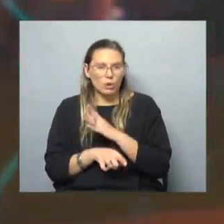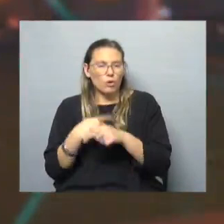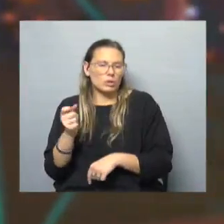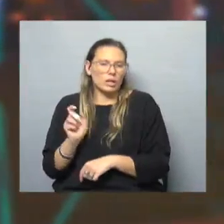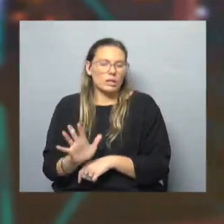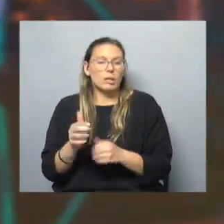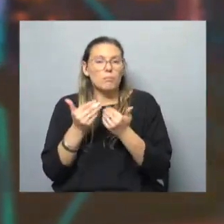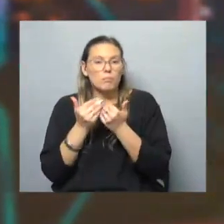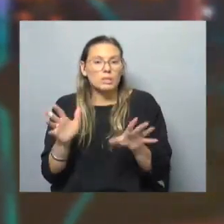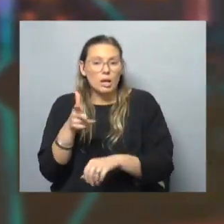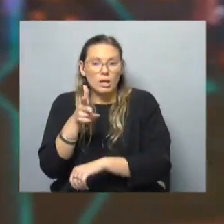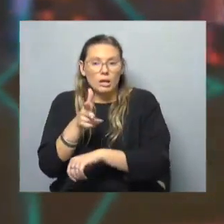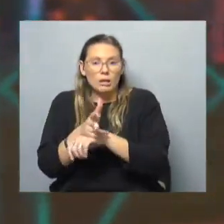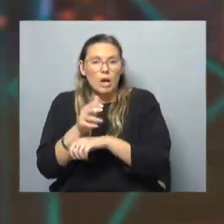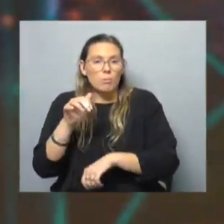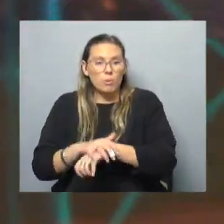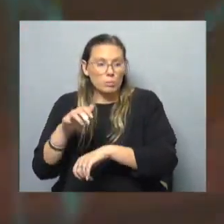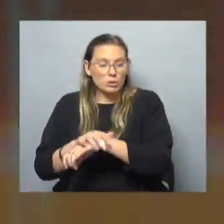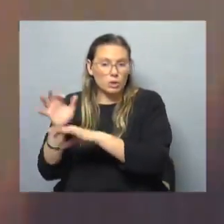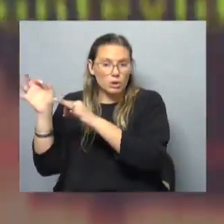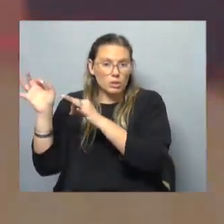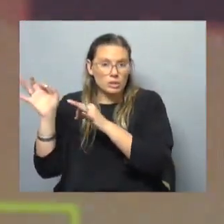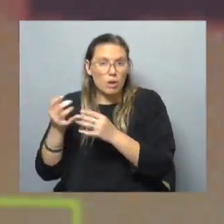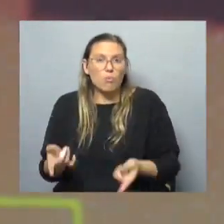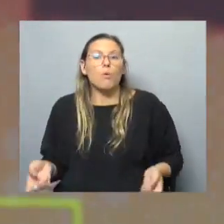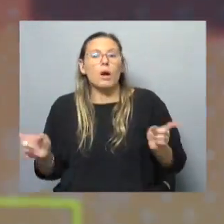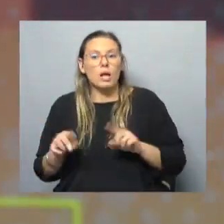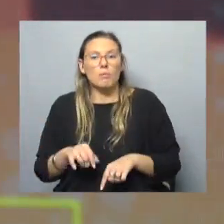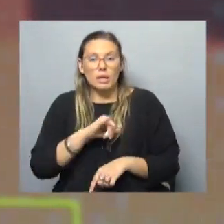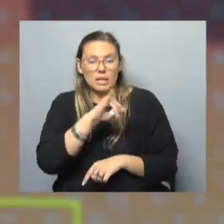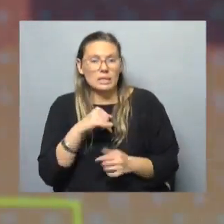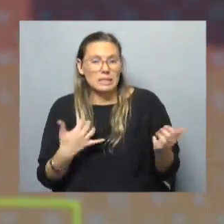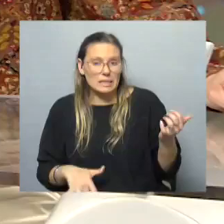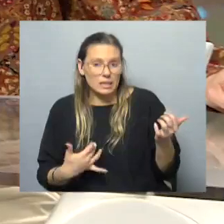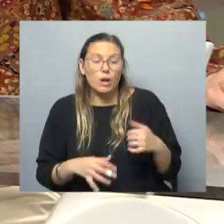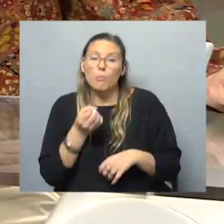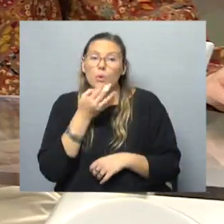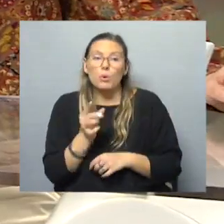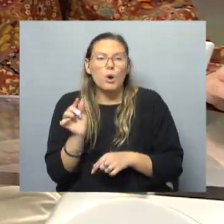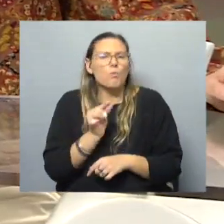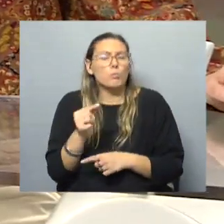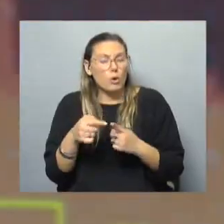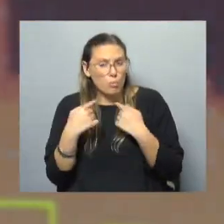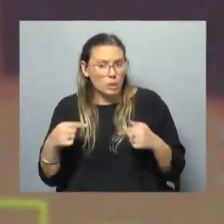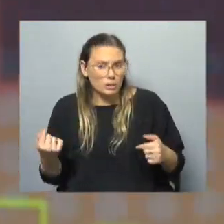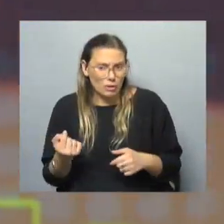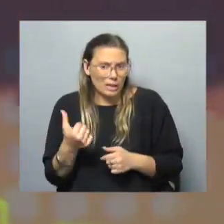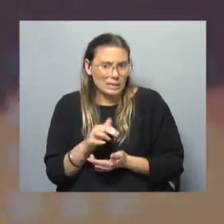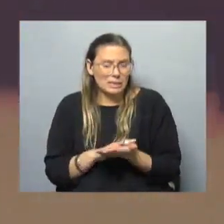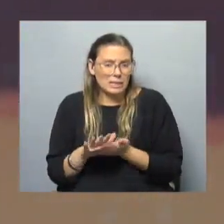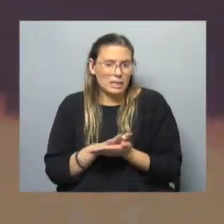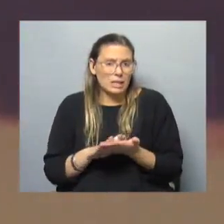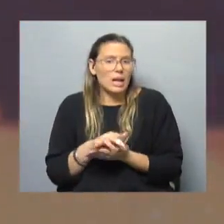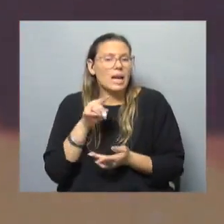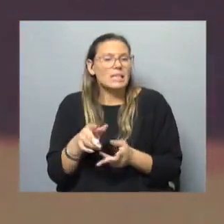que comienza a filmar en el momento que llega, que en el regreso de Zitarrosa, a partir de es ahí. Impresionante. Y hay muy poco material, sino casi ningún tipo de material